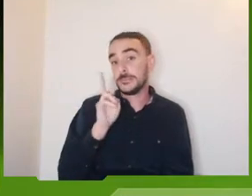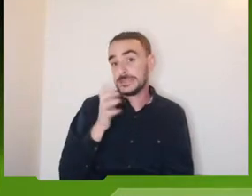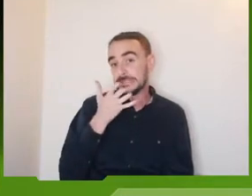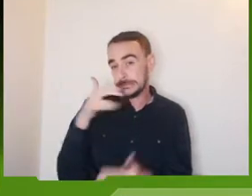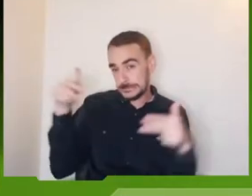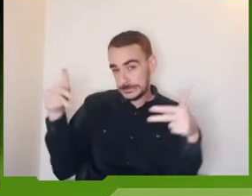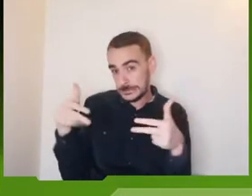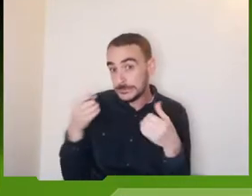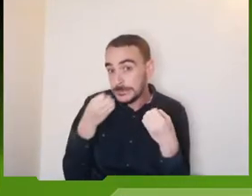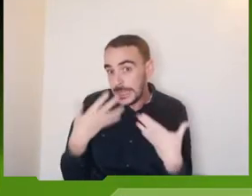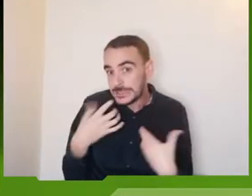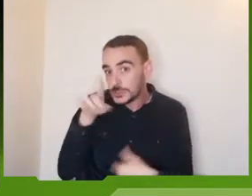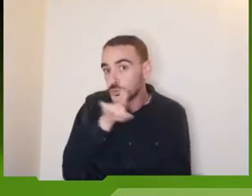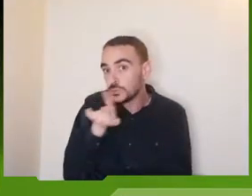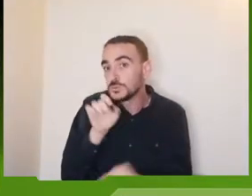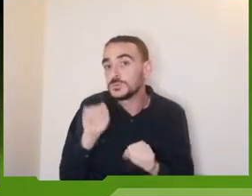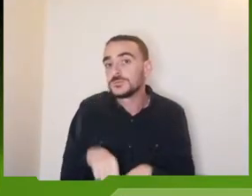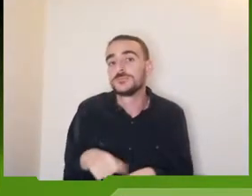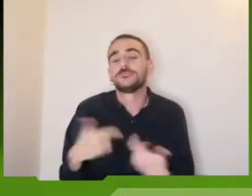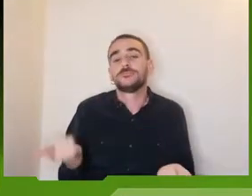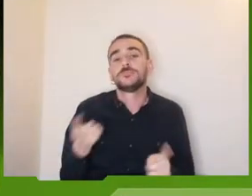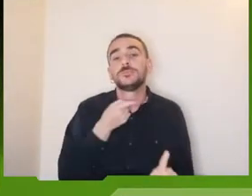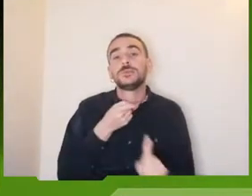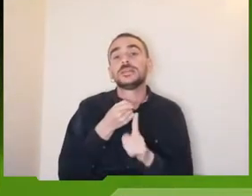Y para picarlas,